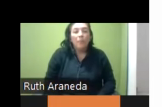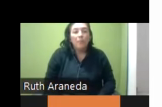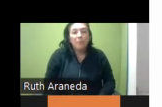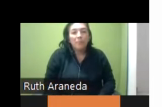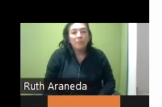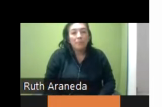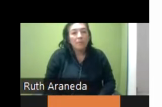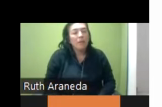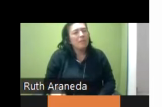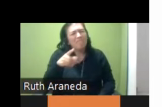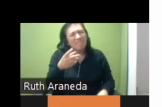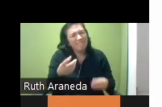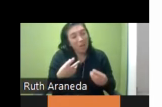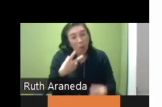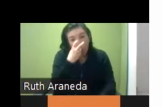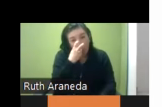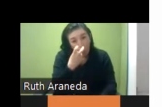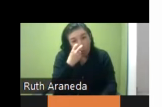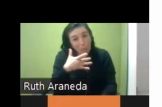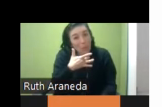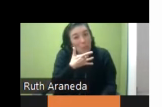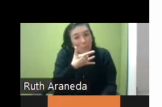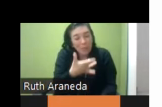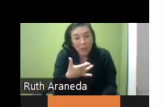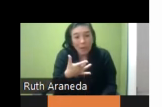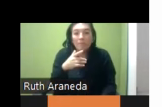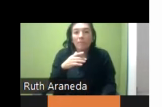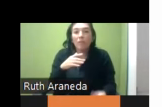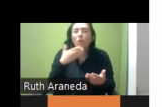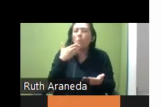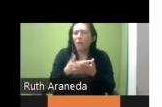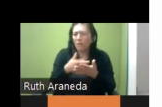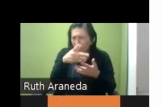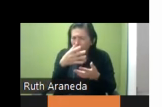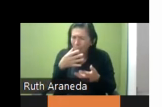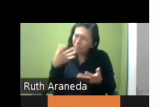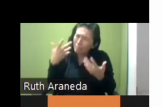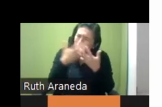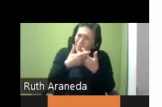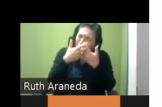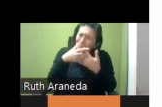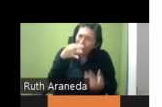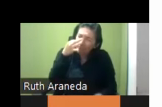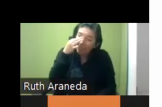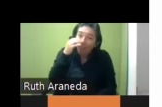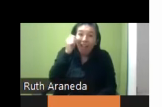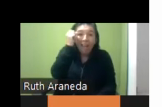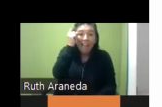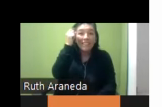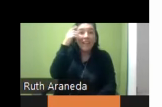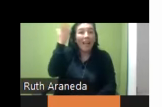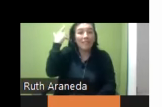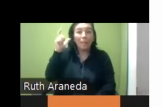Y lo curioso fue llegar a la conclusión de que los pescadores